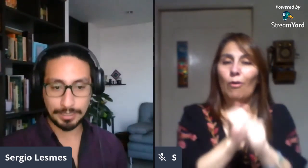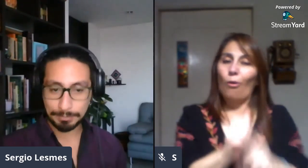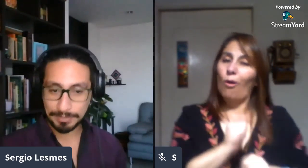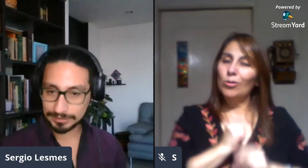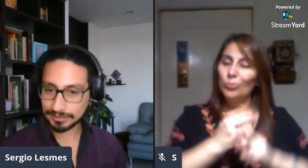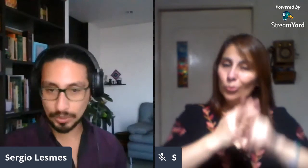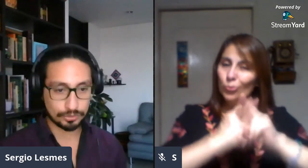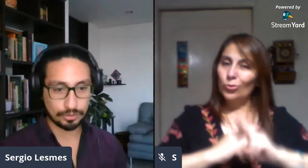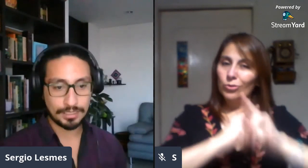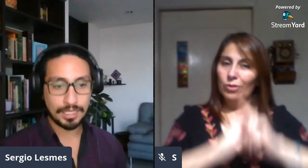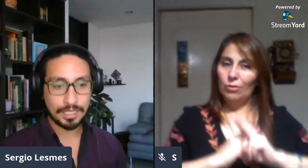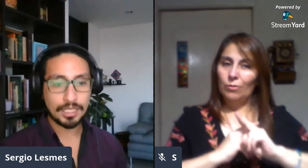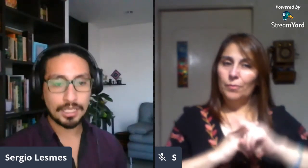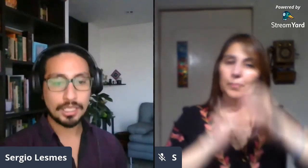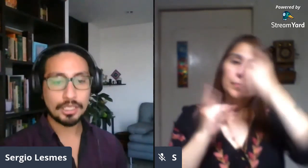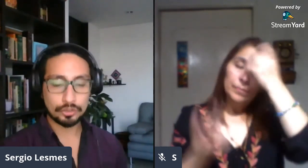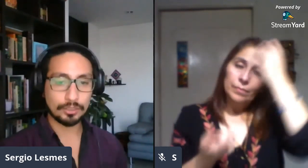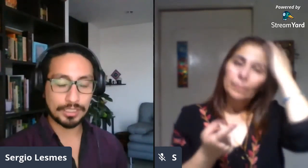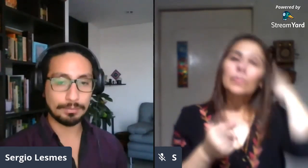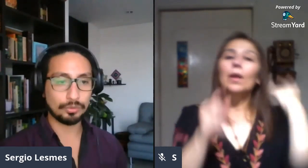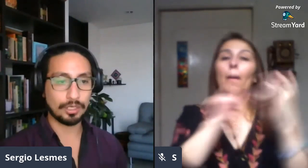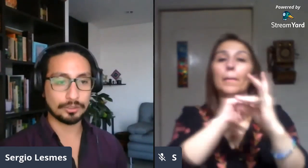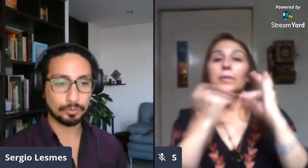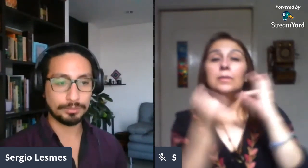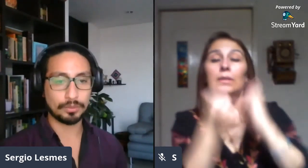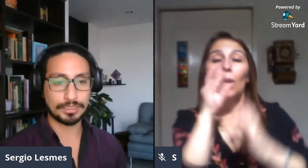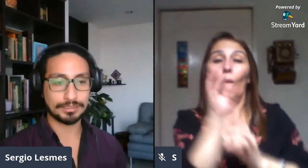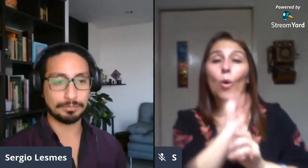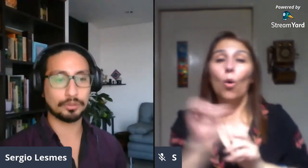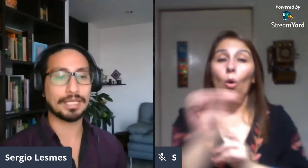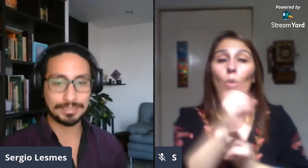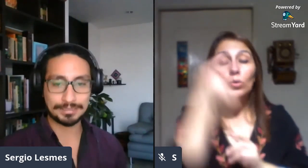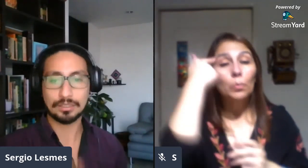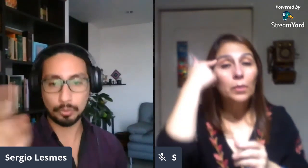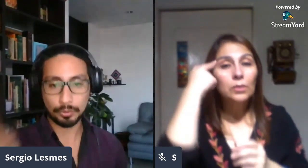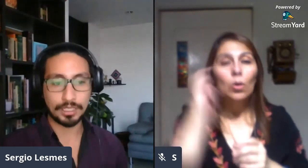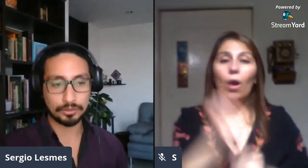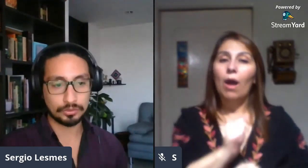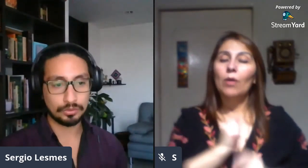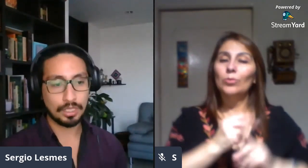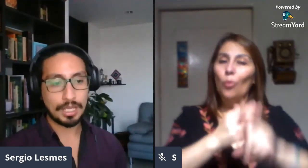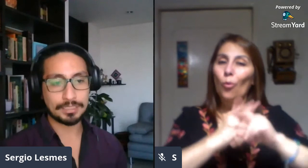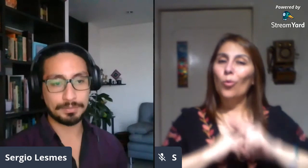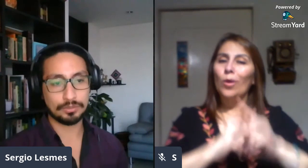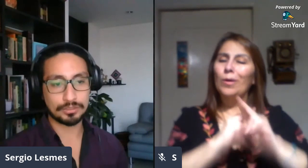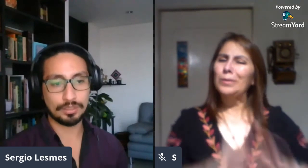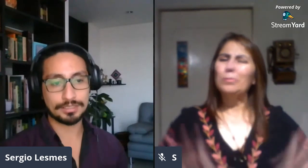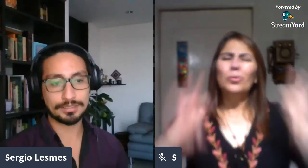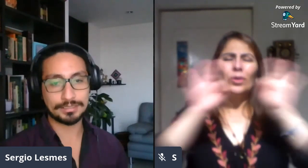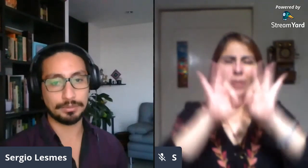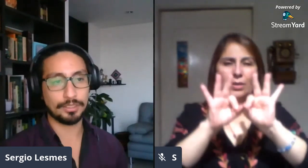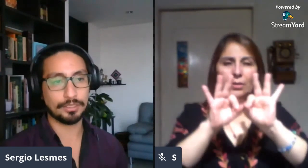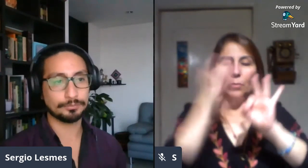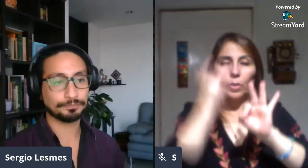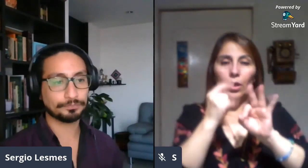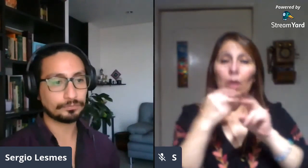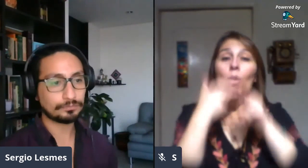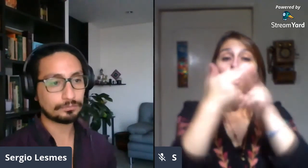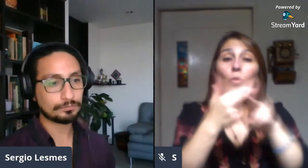perspectiva particular de los hombres, yo sí creo que el tema del autocuidado es muy importante, porque así están cuidando a las personas con las que están